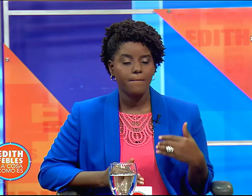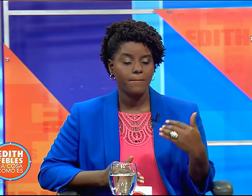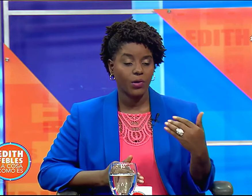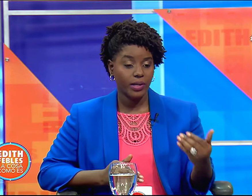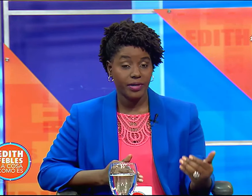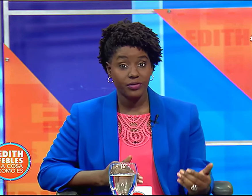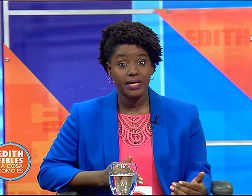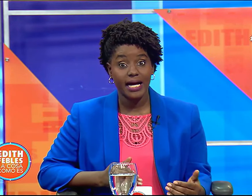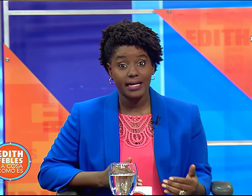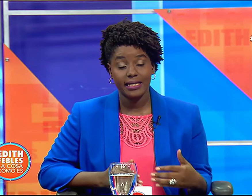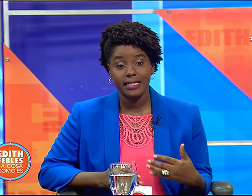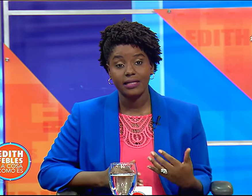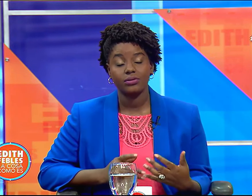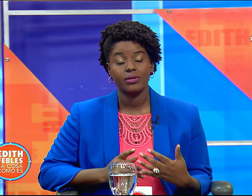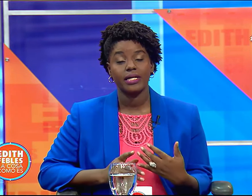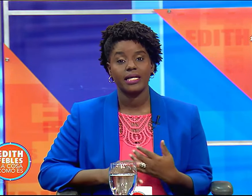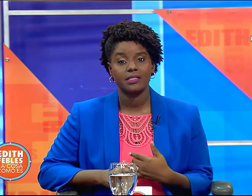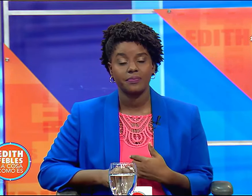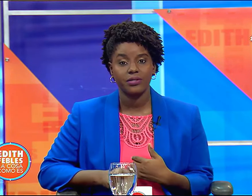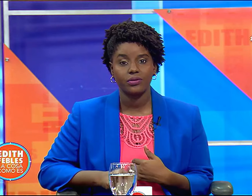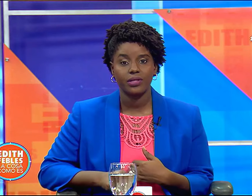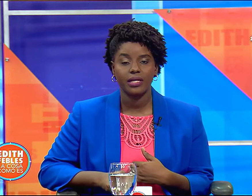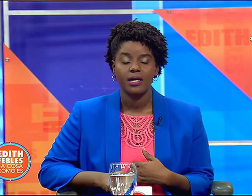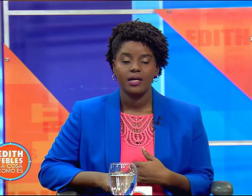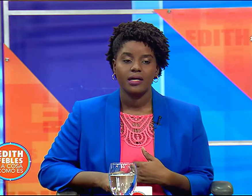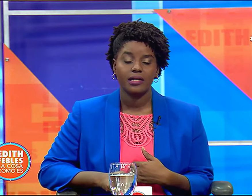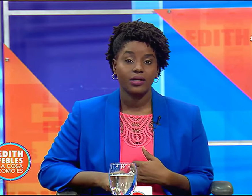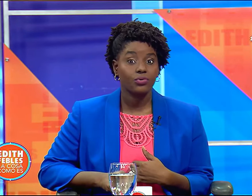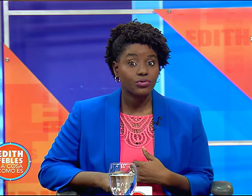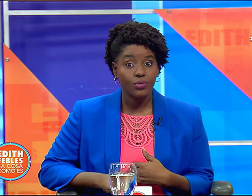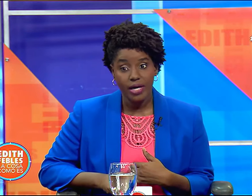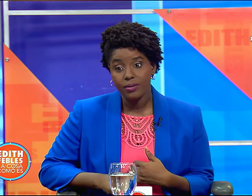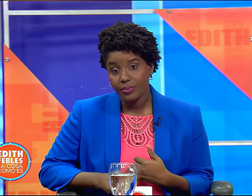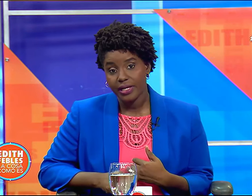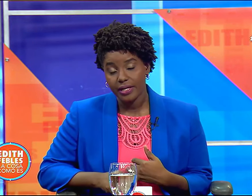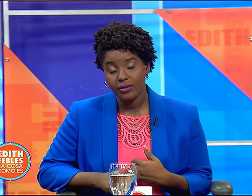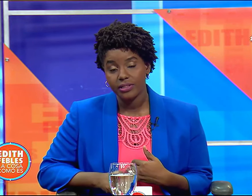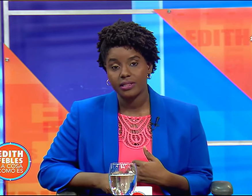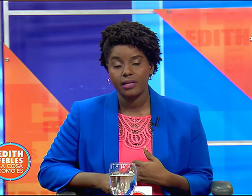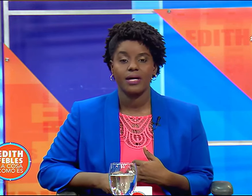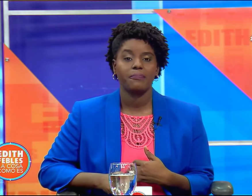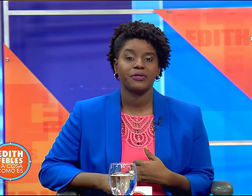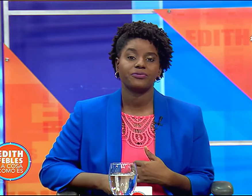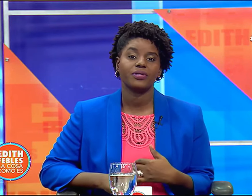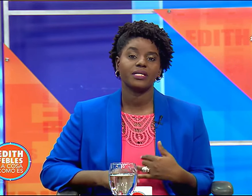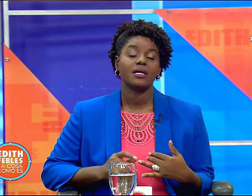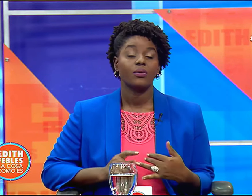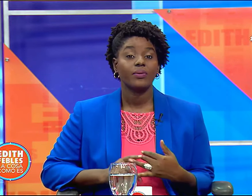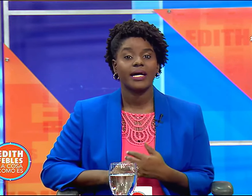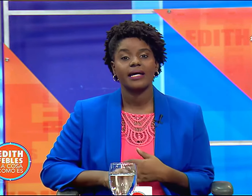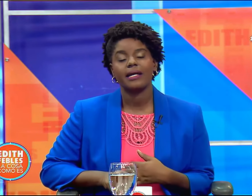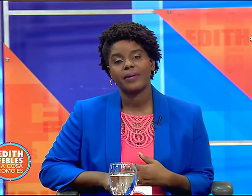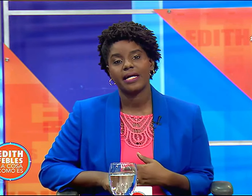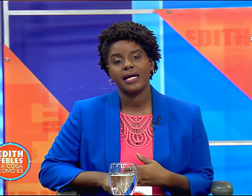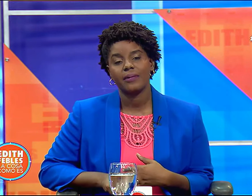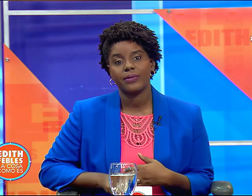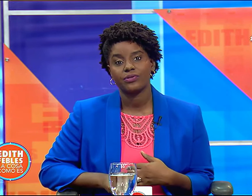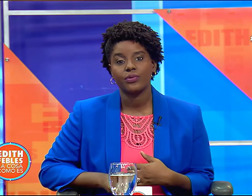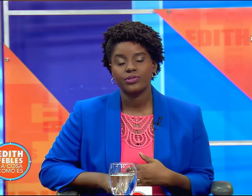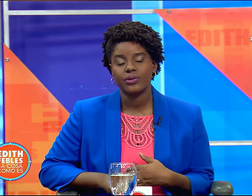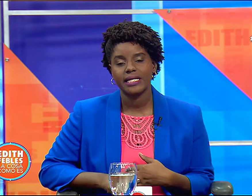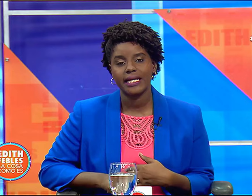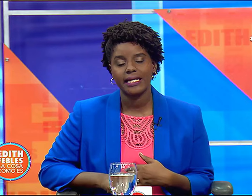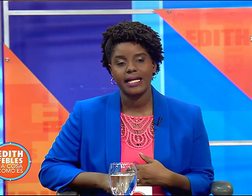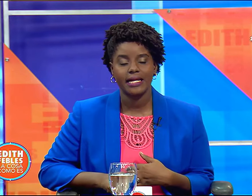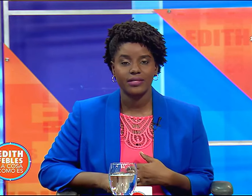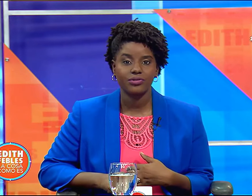generaba una mayor carga tanto en el aspecto de el recurso humano, porque hay que contratar más personas, una carga para el